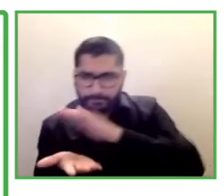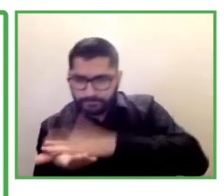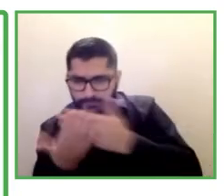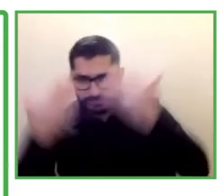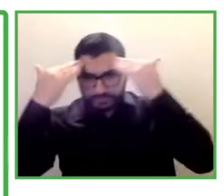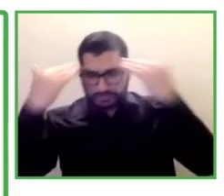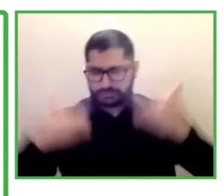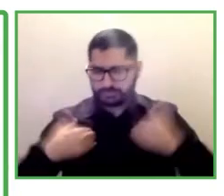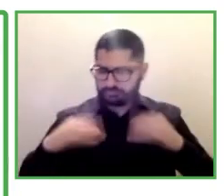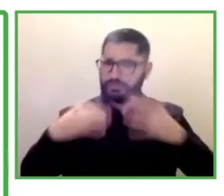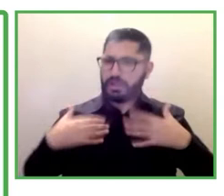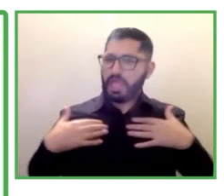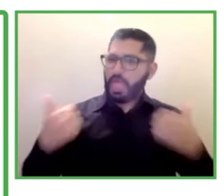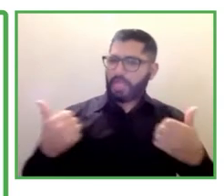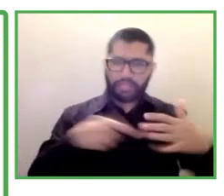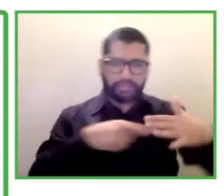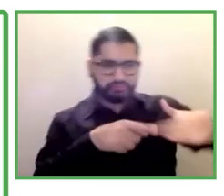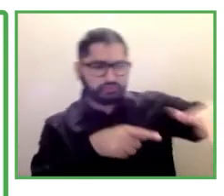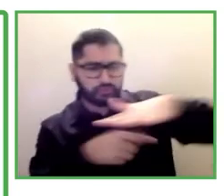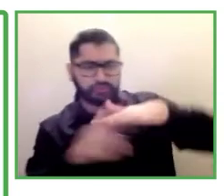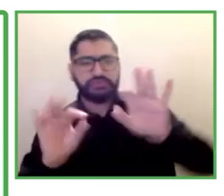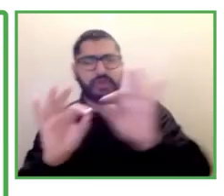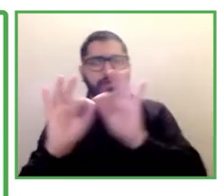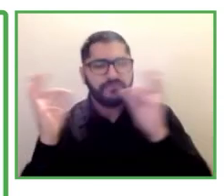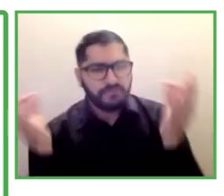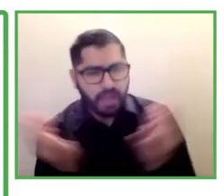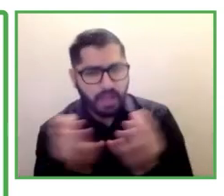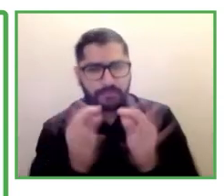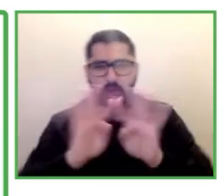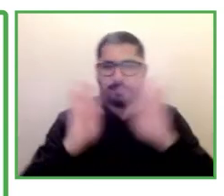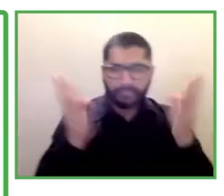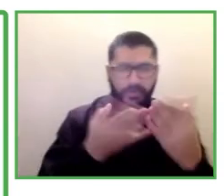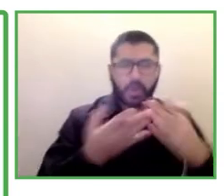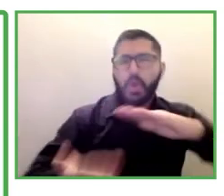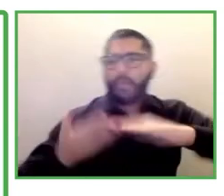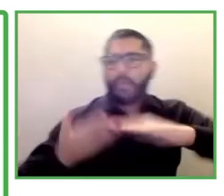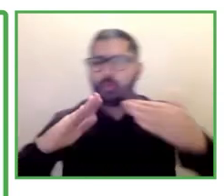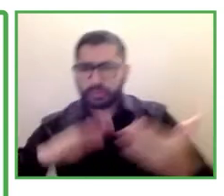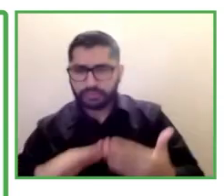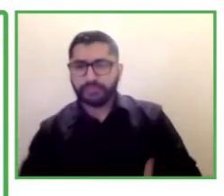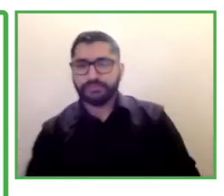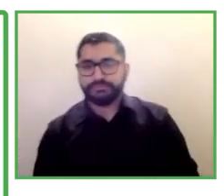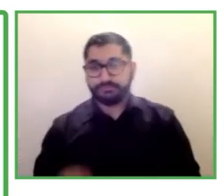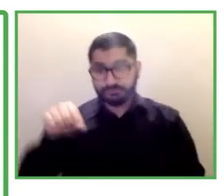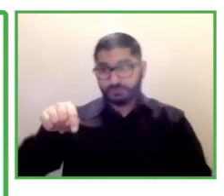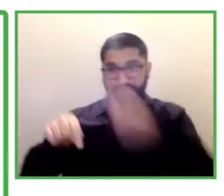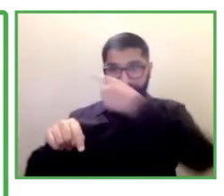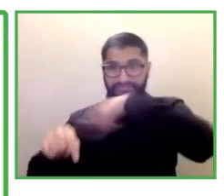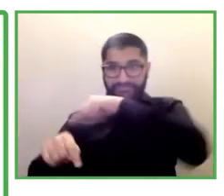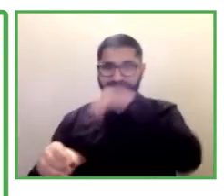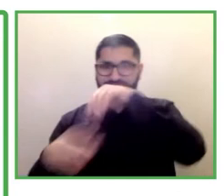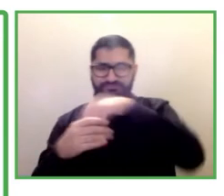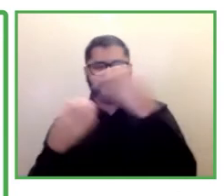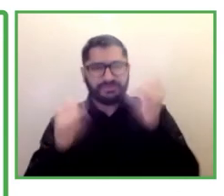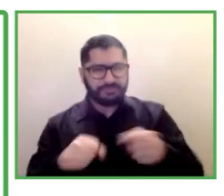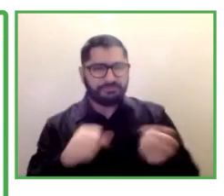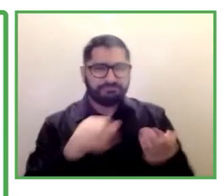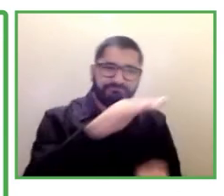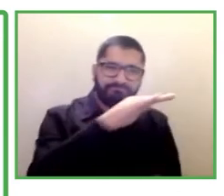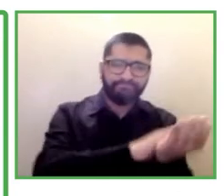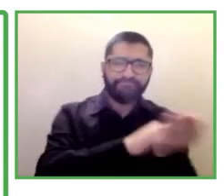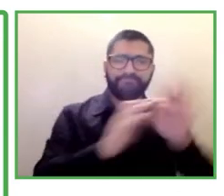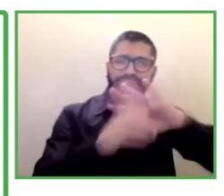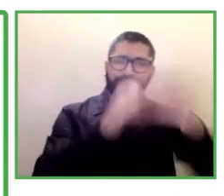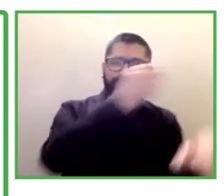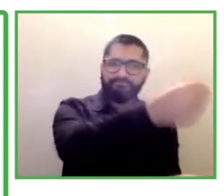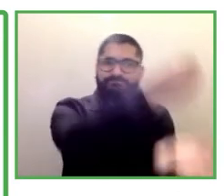visión en mente, hemos postulado al Fondo de Oportunidades exitosamente cada año y